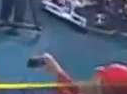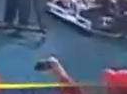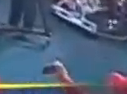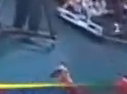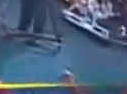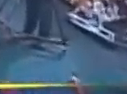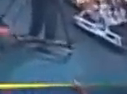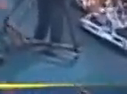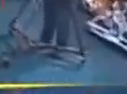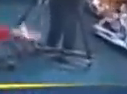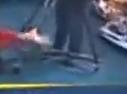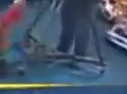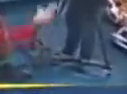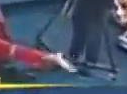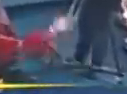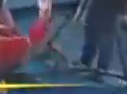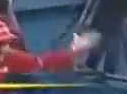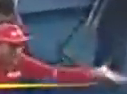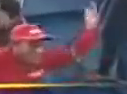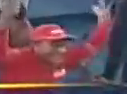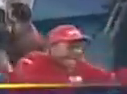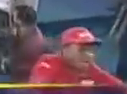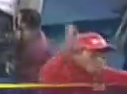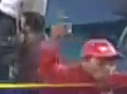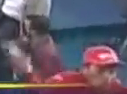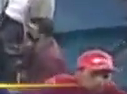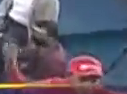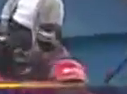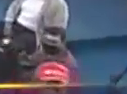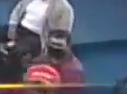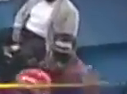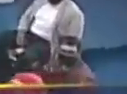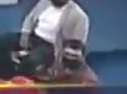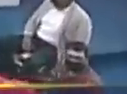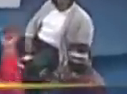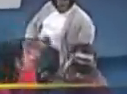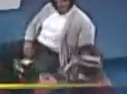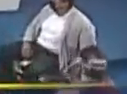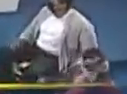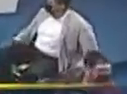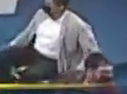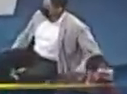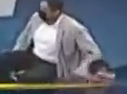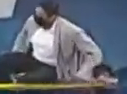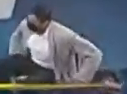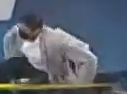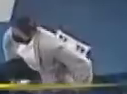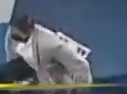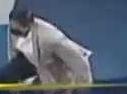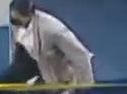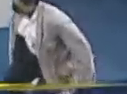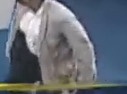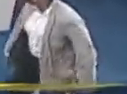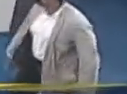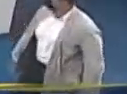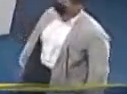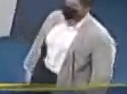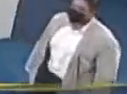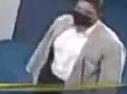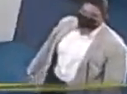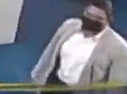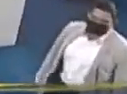Saludo solidario y revolucionario. Saludo solidario y